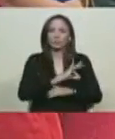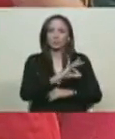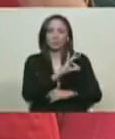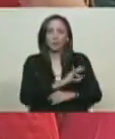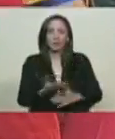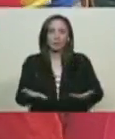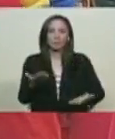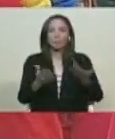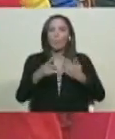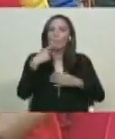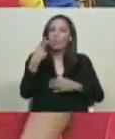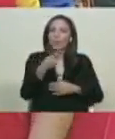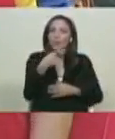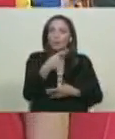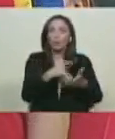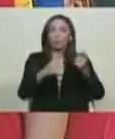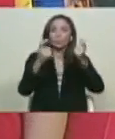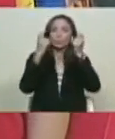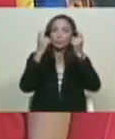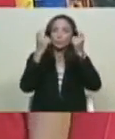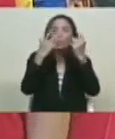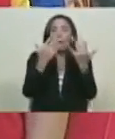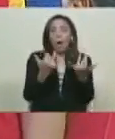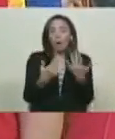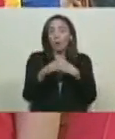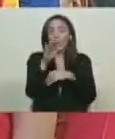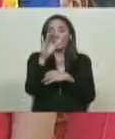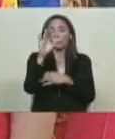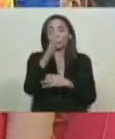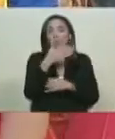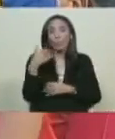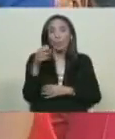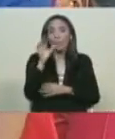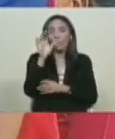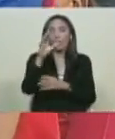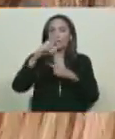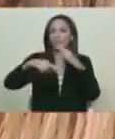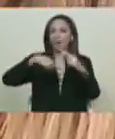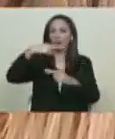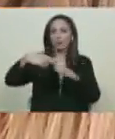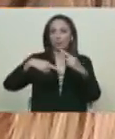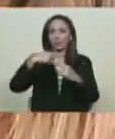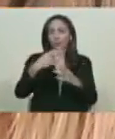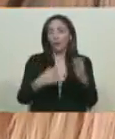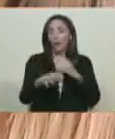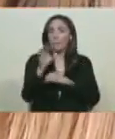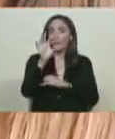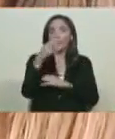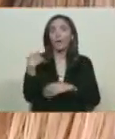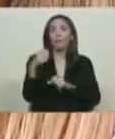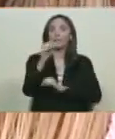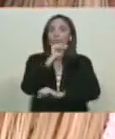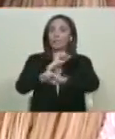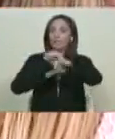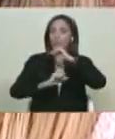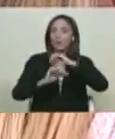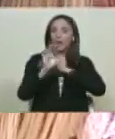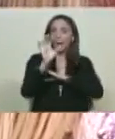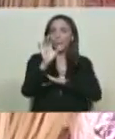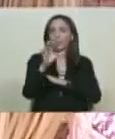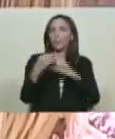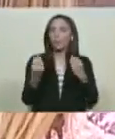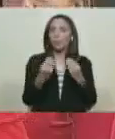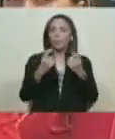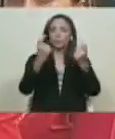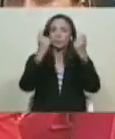que es la parte política, porque ahora es cuando nosotros tenemos una patria y tenemos que defenderla. Y para eso hay que formar